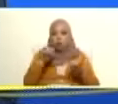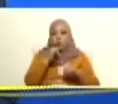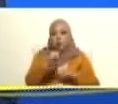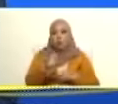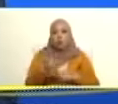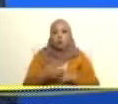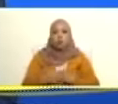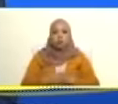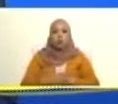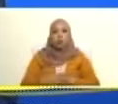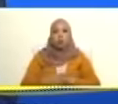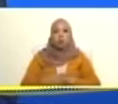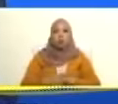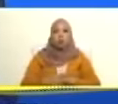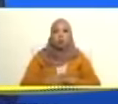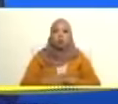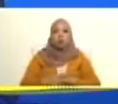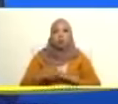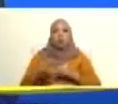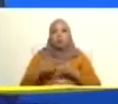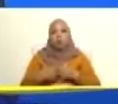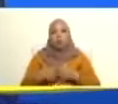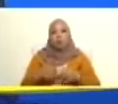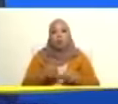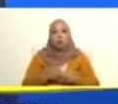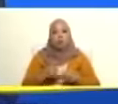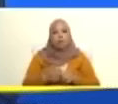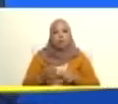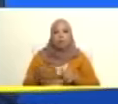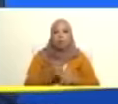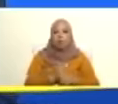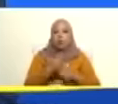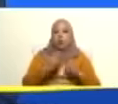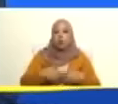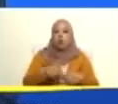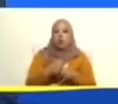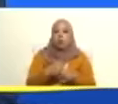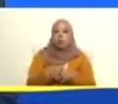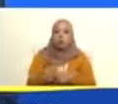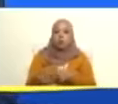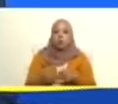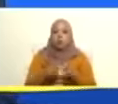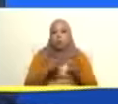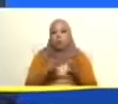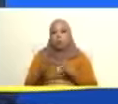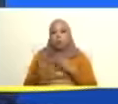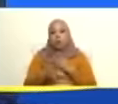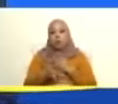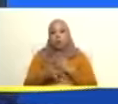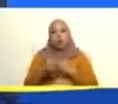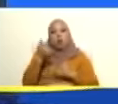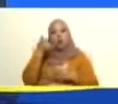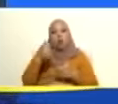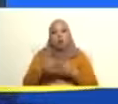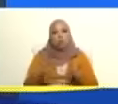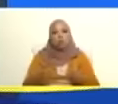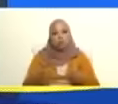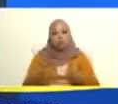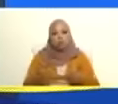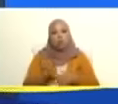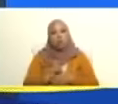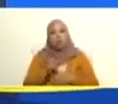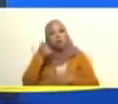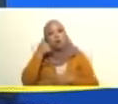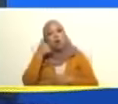información. Muchas veces los industriales consiguen información privilegiada de primer orden, tengan los teléfonos abiertos, porque